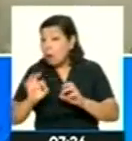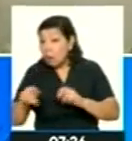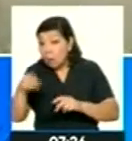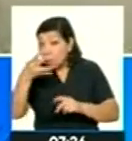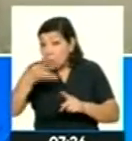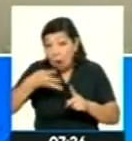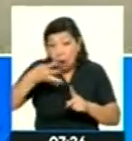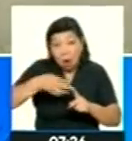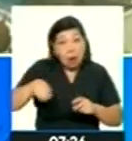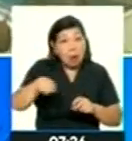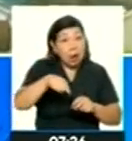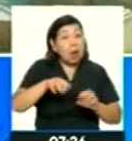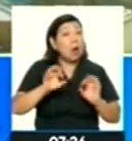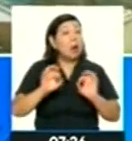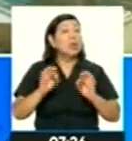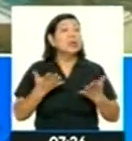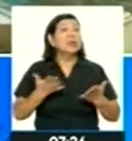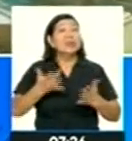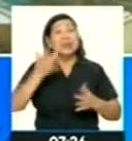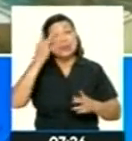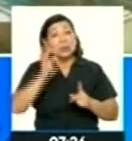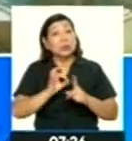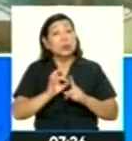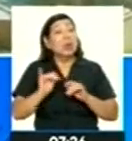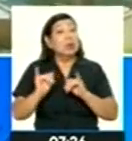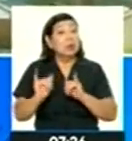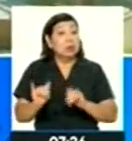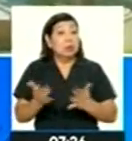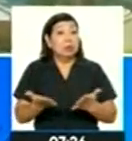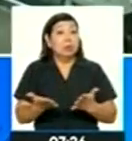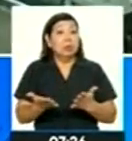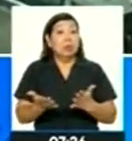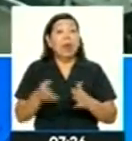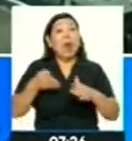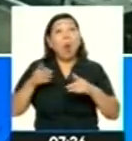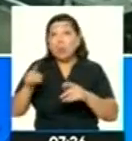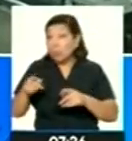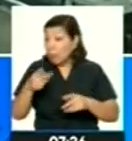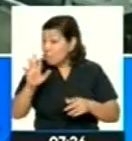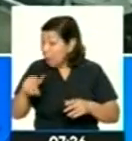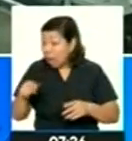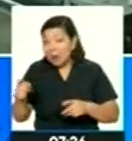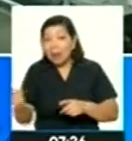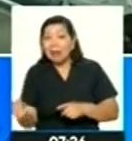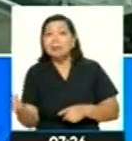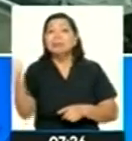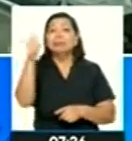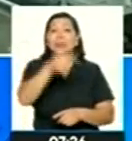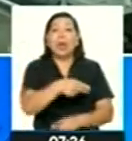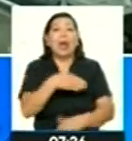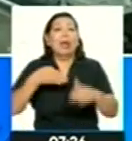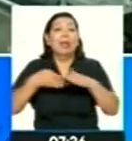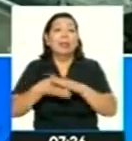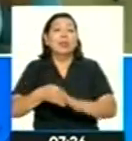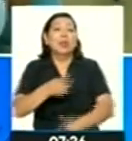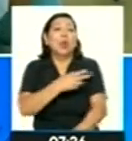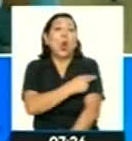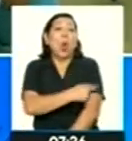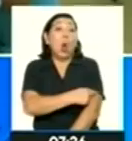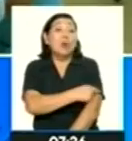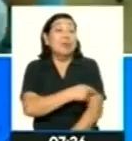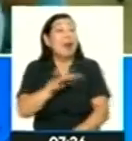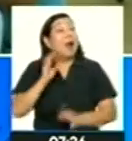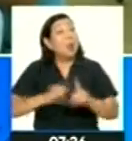y quienes podrían tener signos de alarma pueden quedarse para ser hospitalizados y evitar las